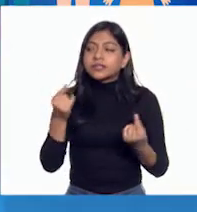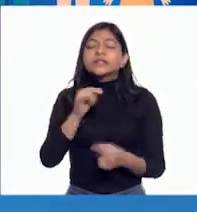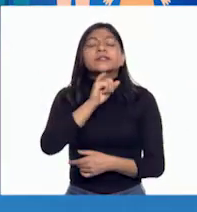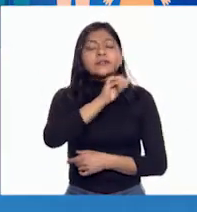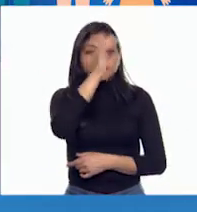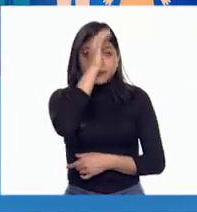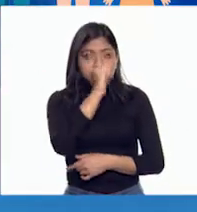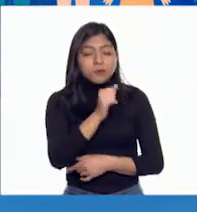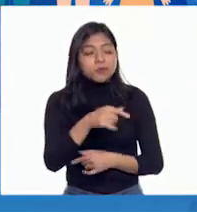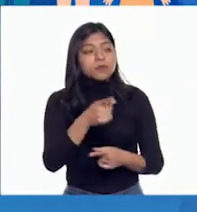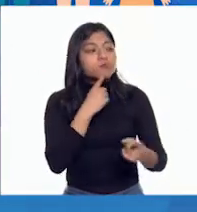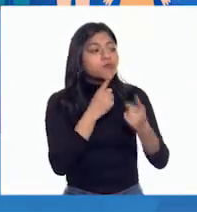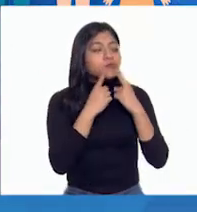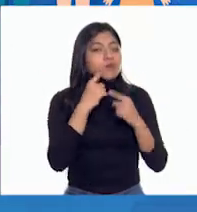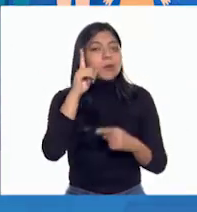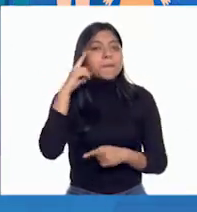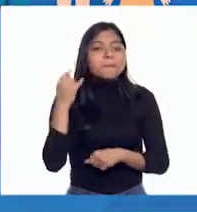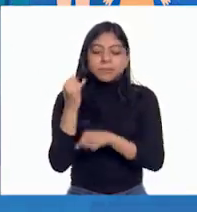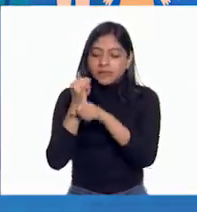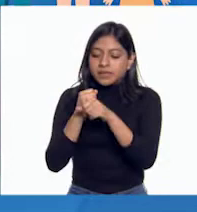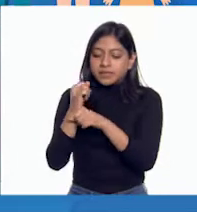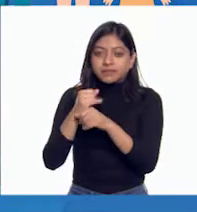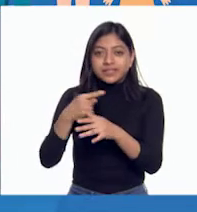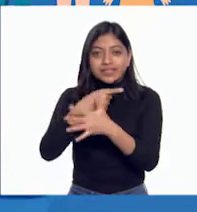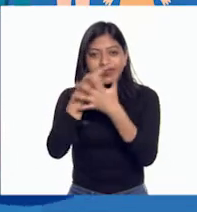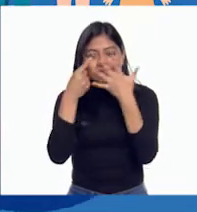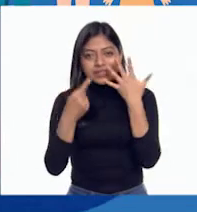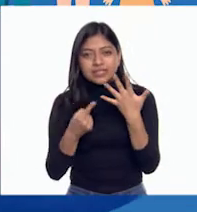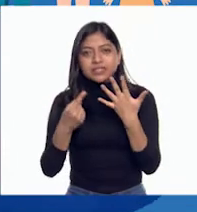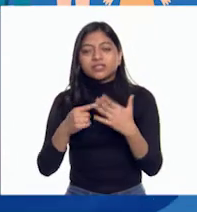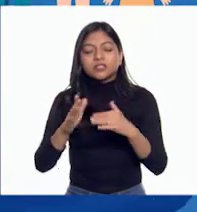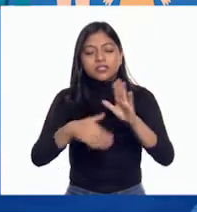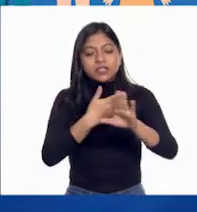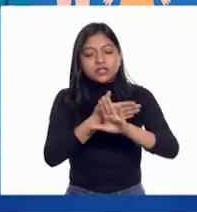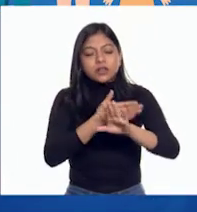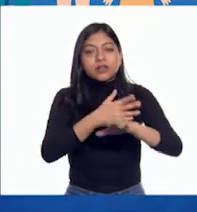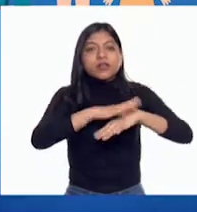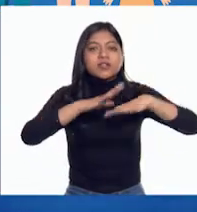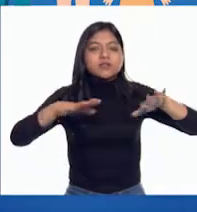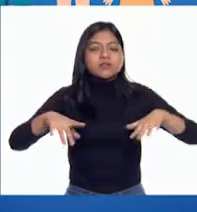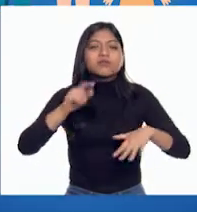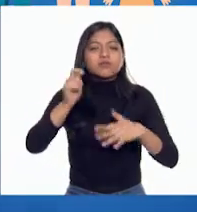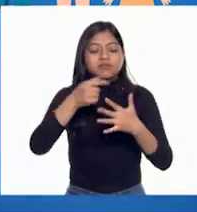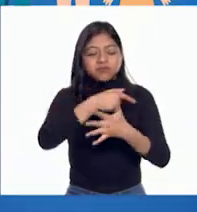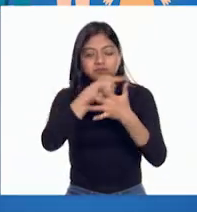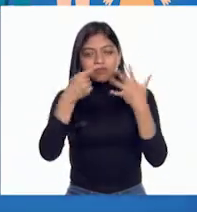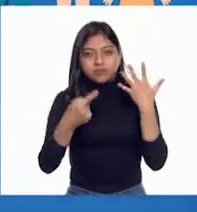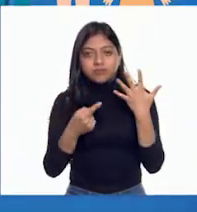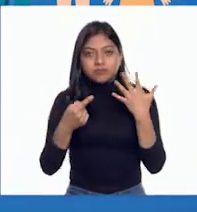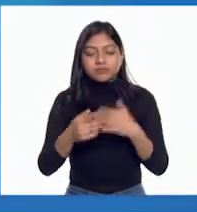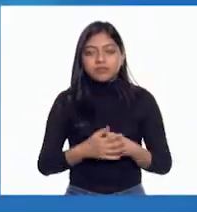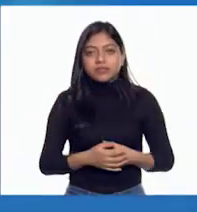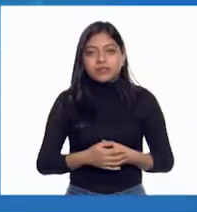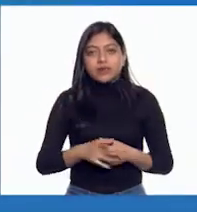se organizaron para investigar cuáles son los principales problemas ambientales que existen en el lugar en donde viven, impulsar una campaña